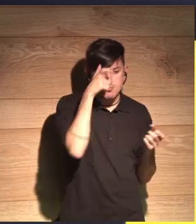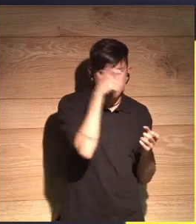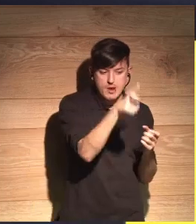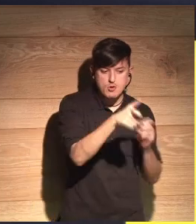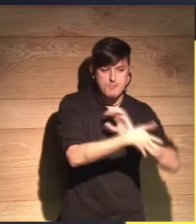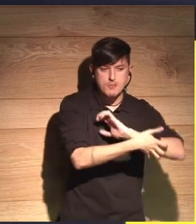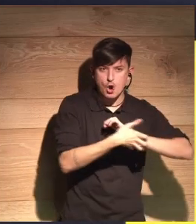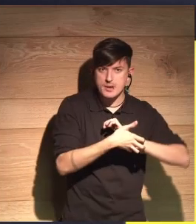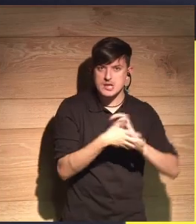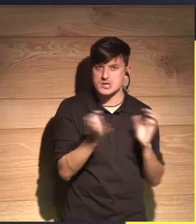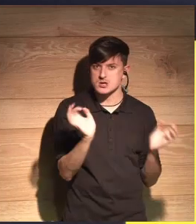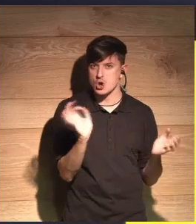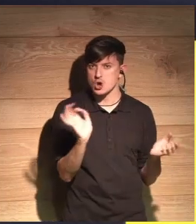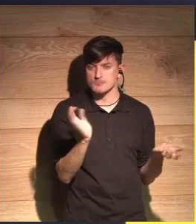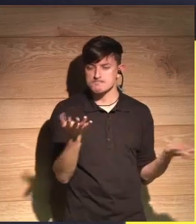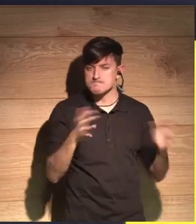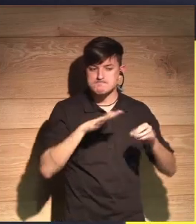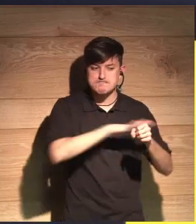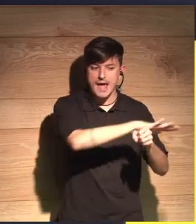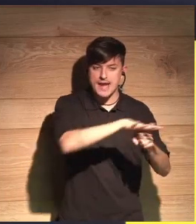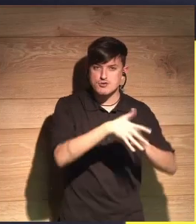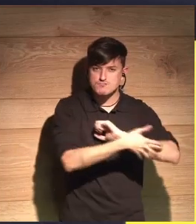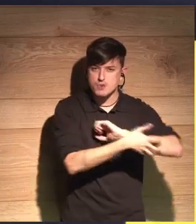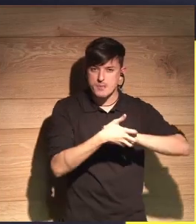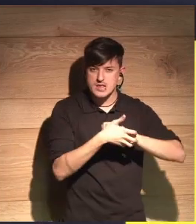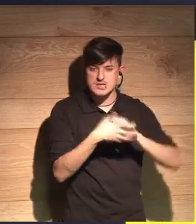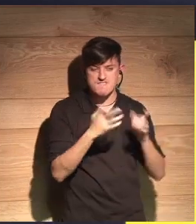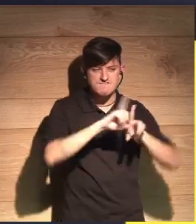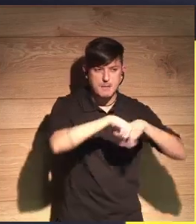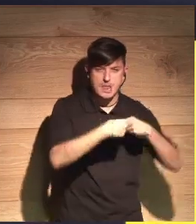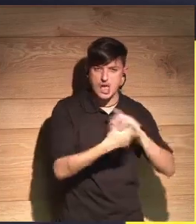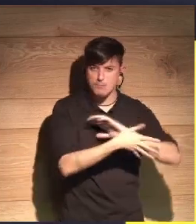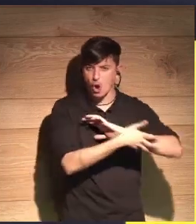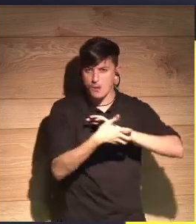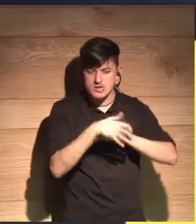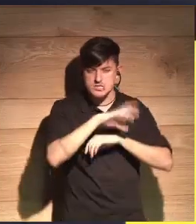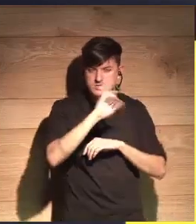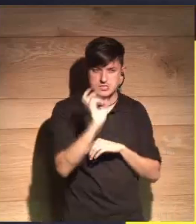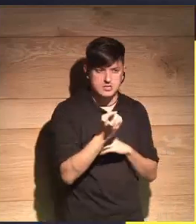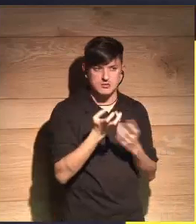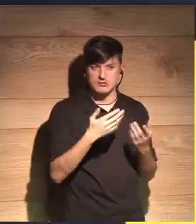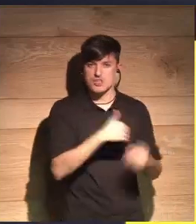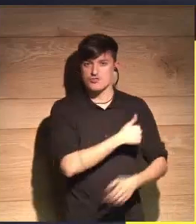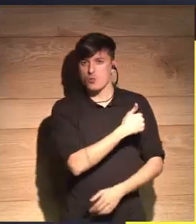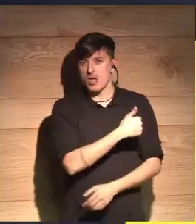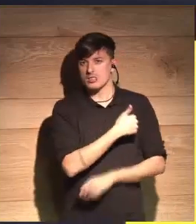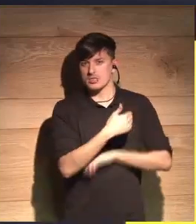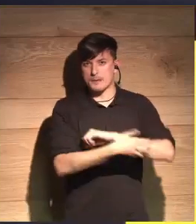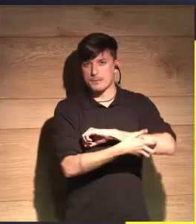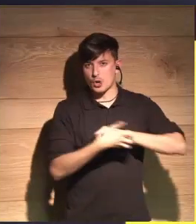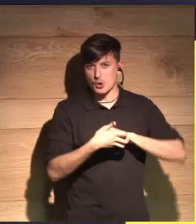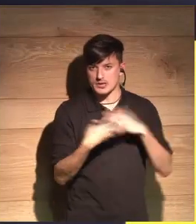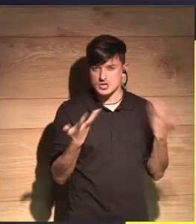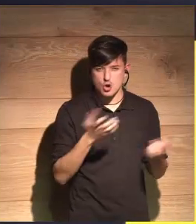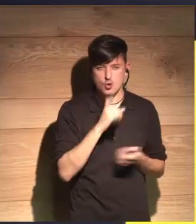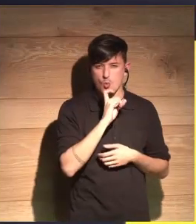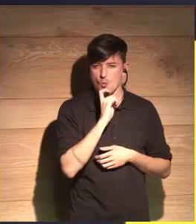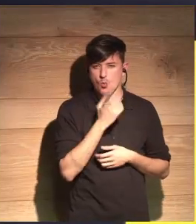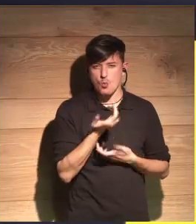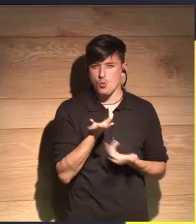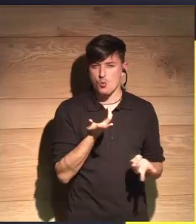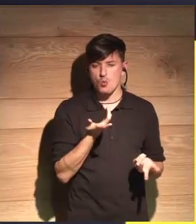los los de los barrios pobres las familias pobres estudiantes pobres no podemos